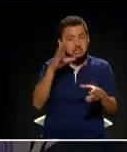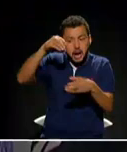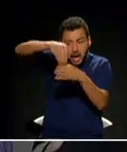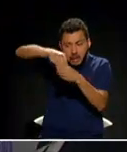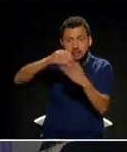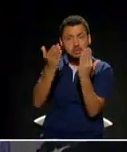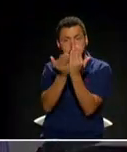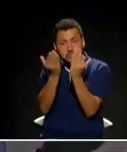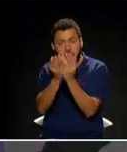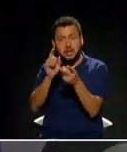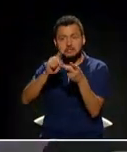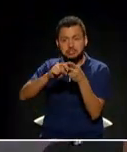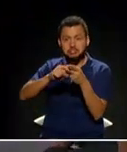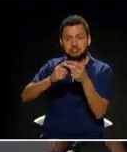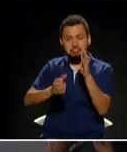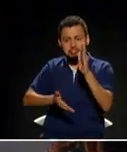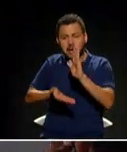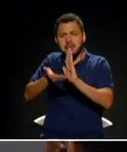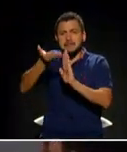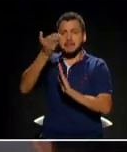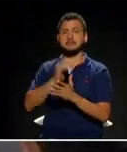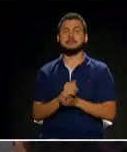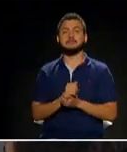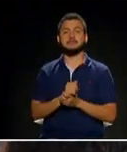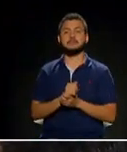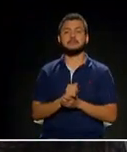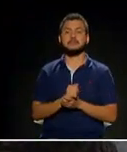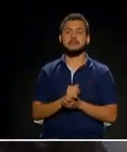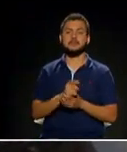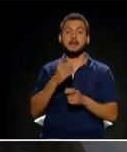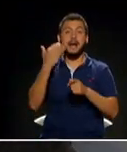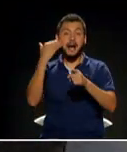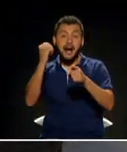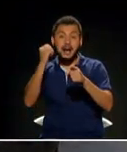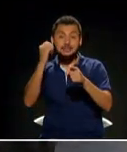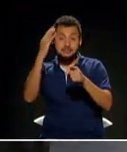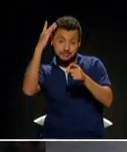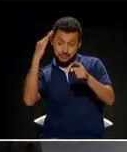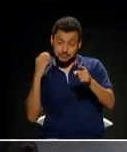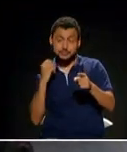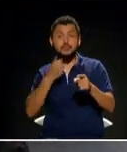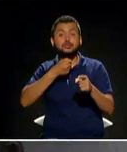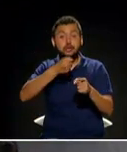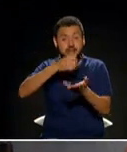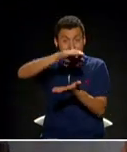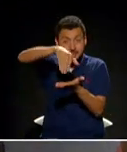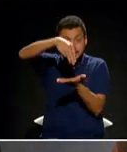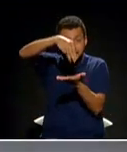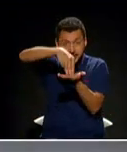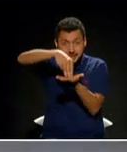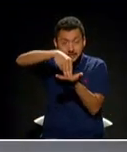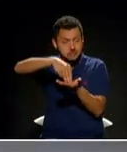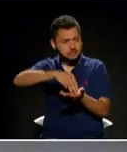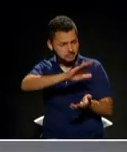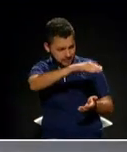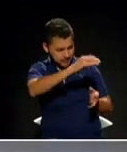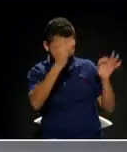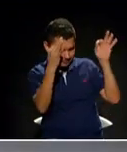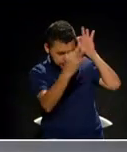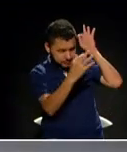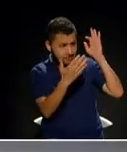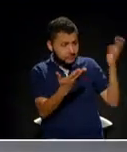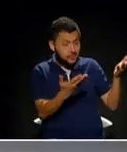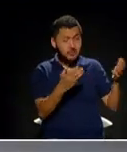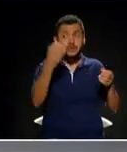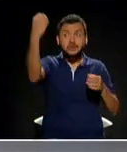de esta ciudad de aquí en adelante candidato pero el éxodo si lo puede ser la ciudadanía y los habitantes en las calles en los semáforos los empleos cómo hacer